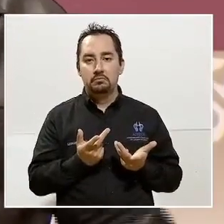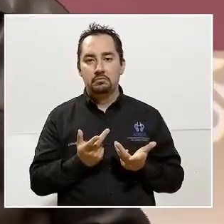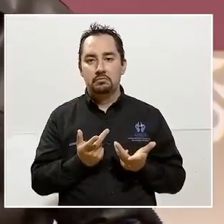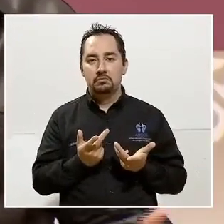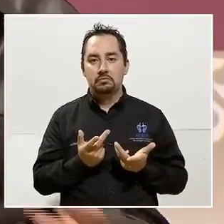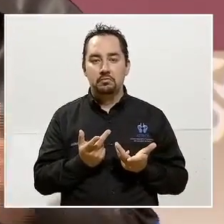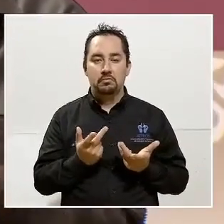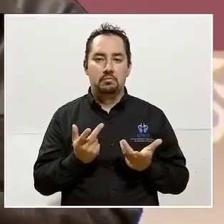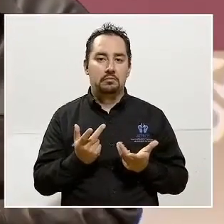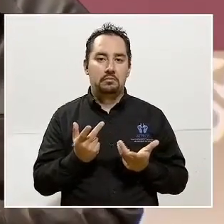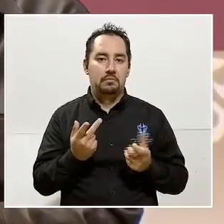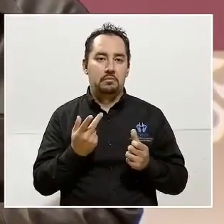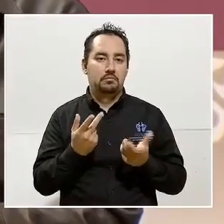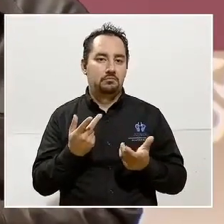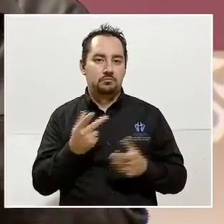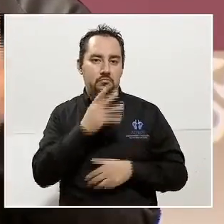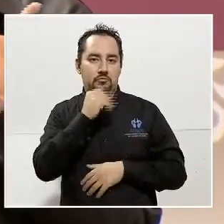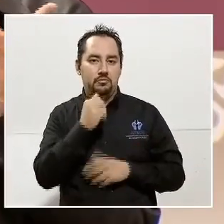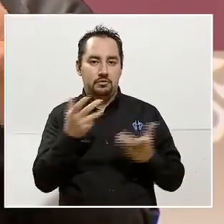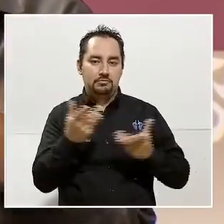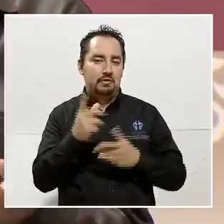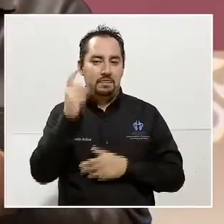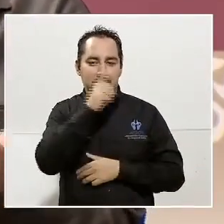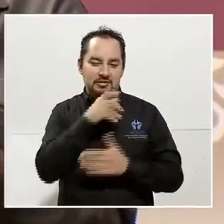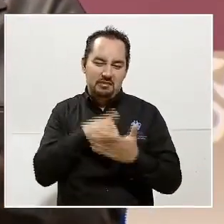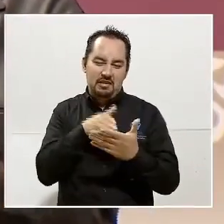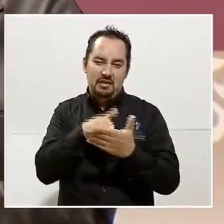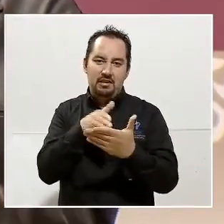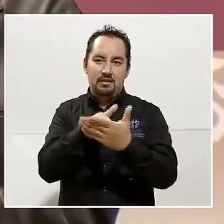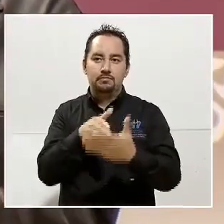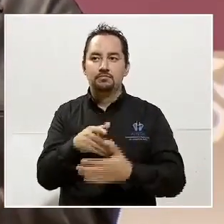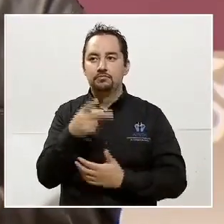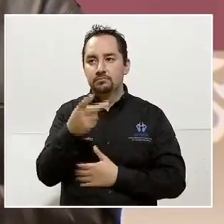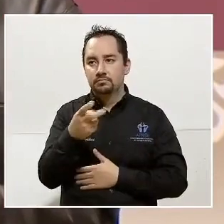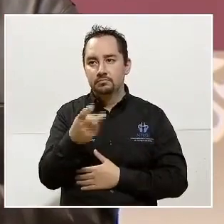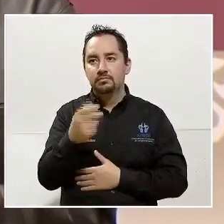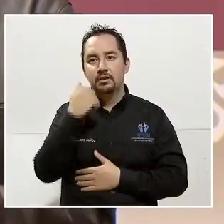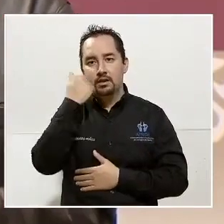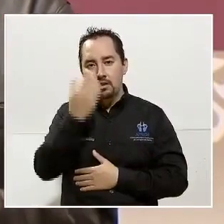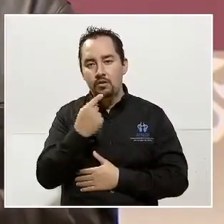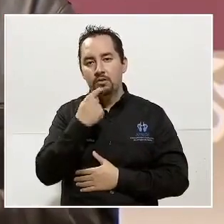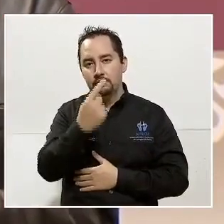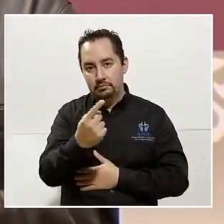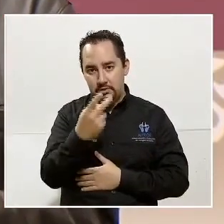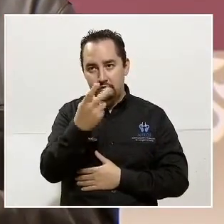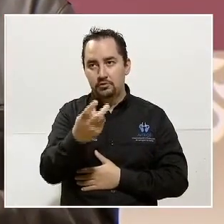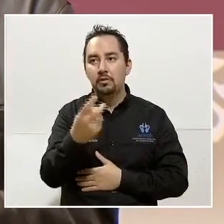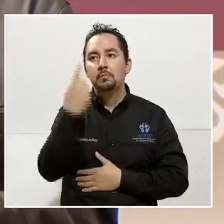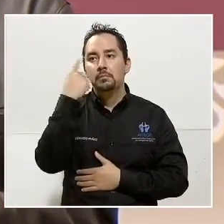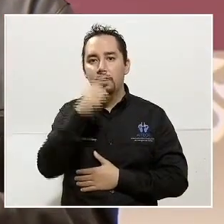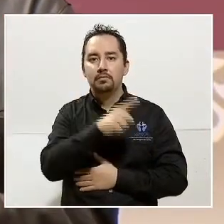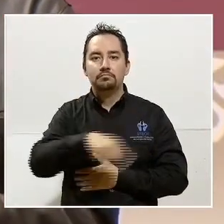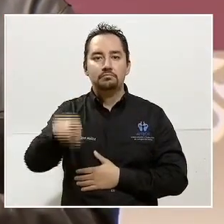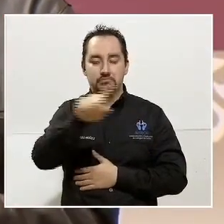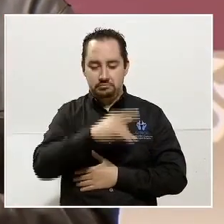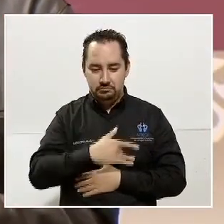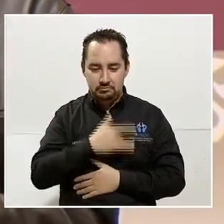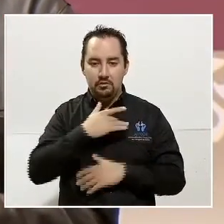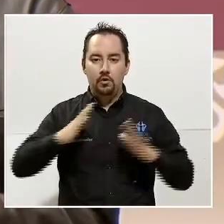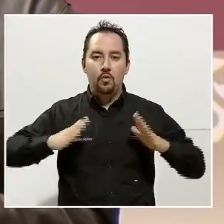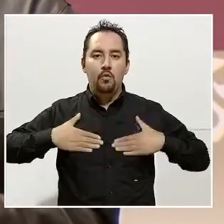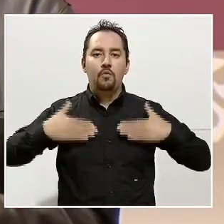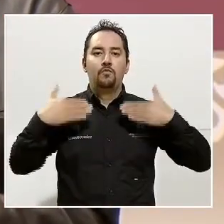se dificulta todo. Entonces, quería yo exponerles esto para decirles que tengan confianza,